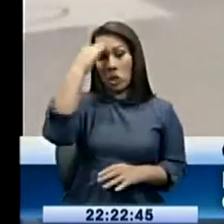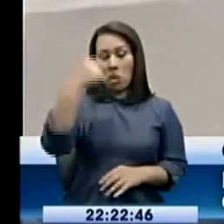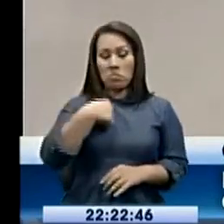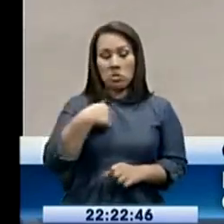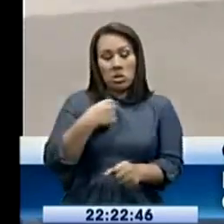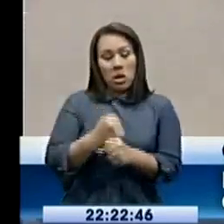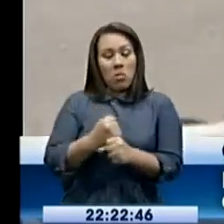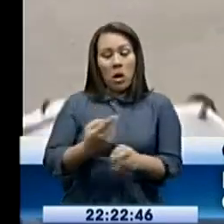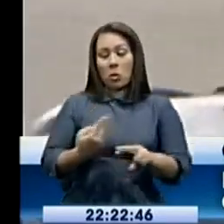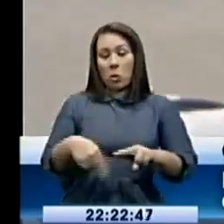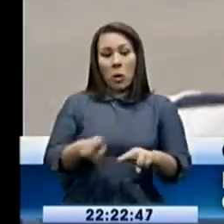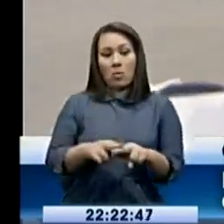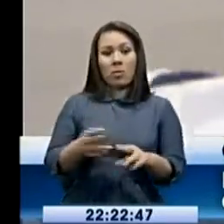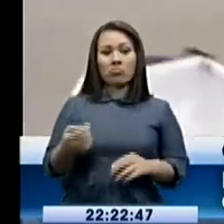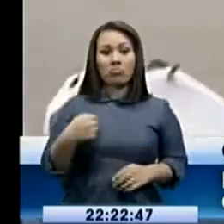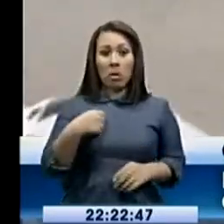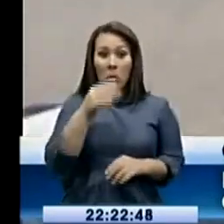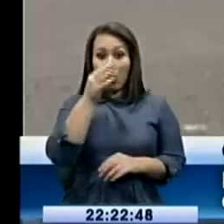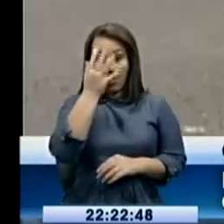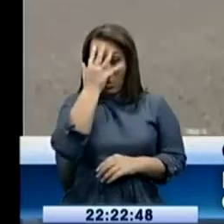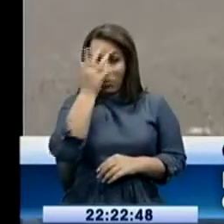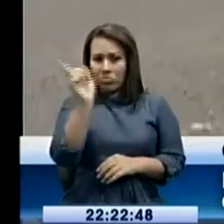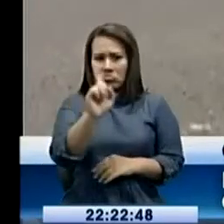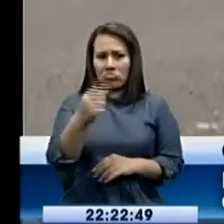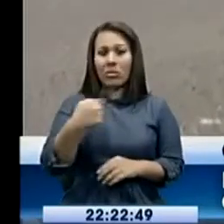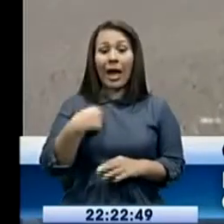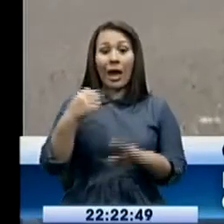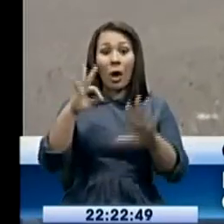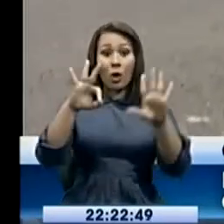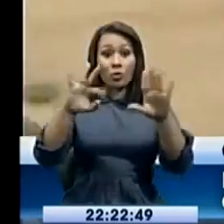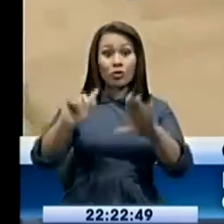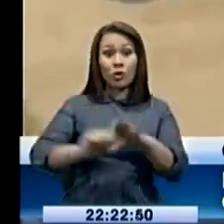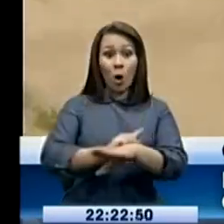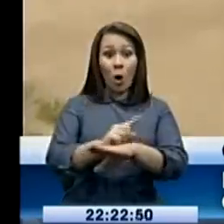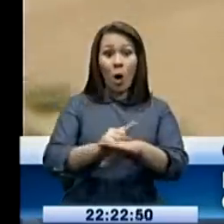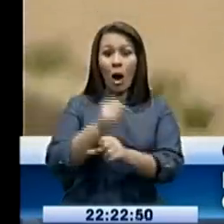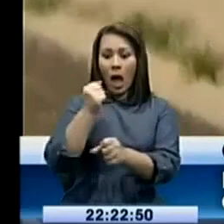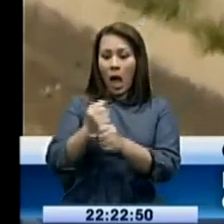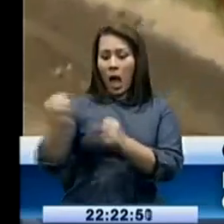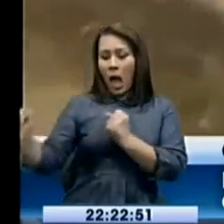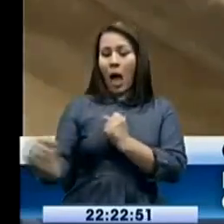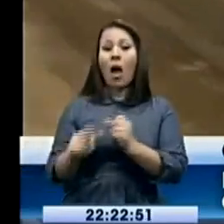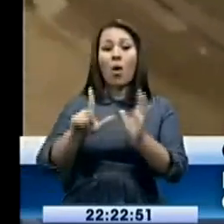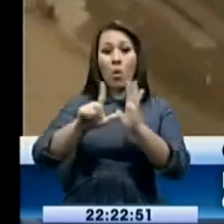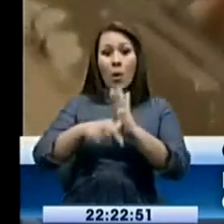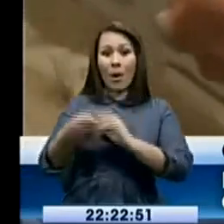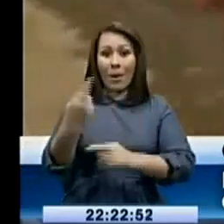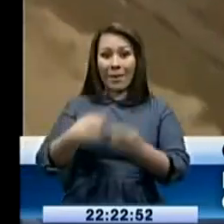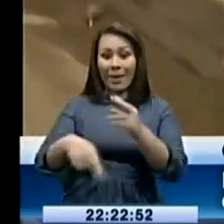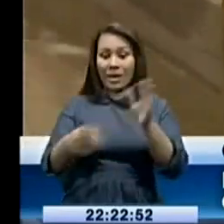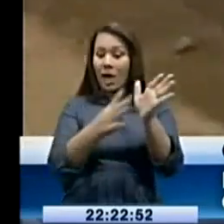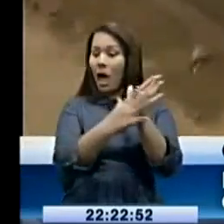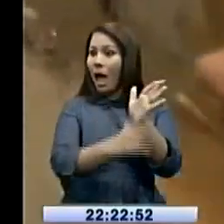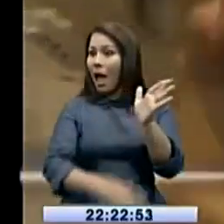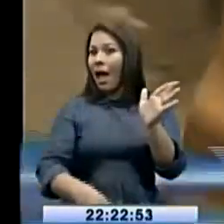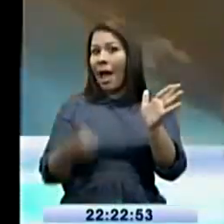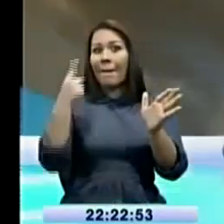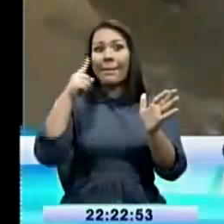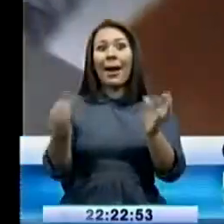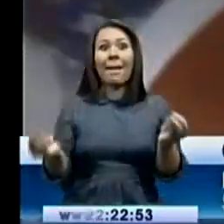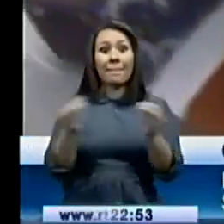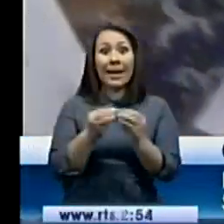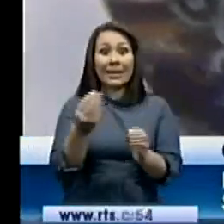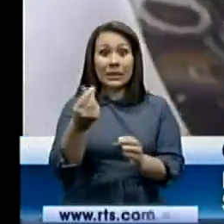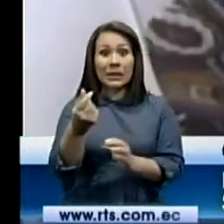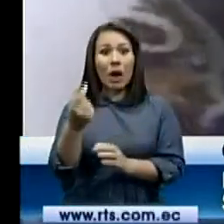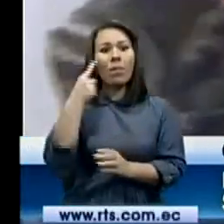no se detiene ahí. Una vez cumplida su jornada de 8 horas, recorre las calles vendiendo lotería. Eso le da más recursos para su